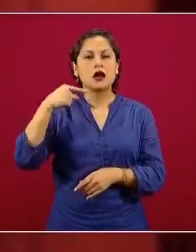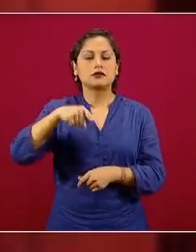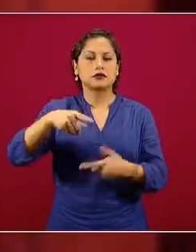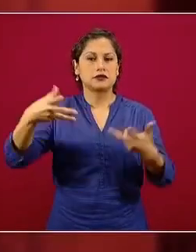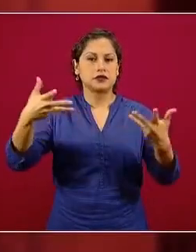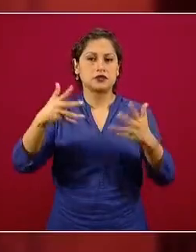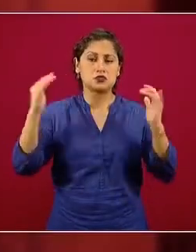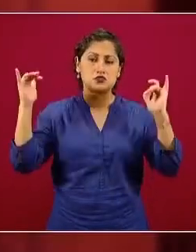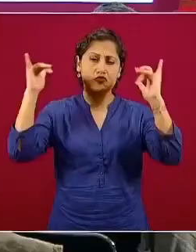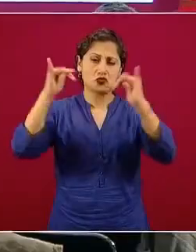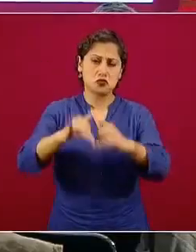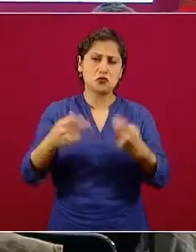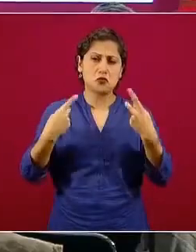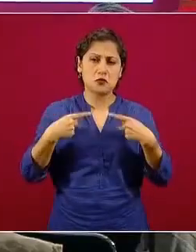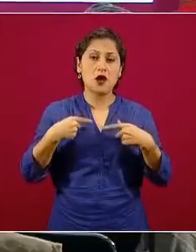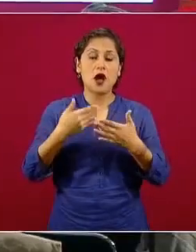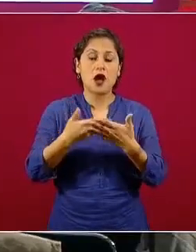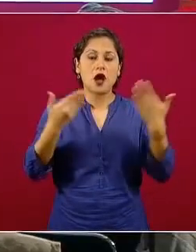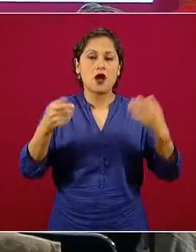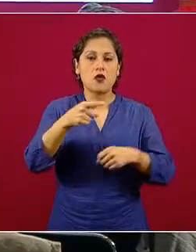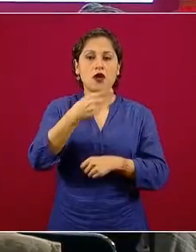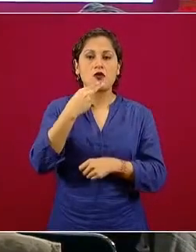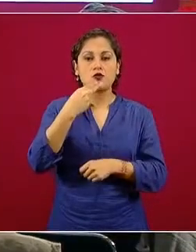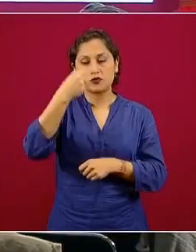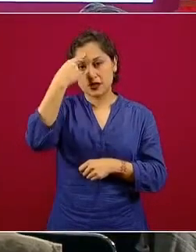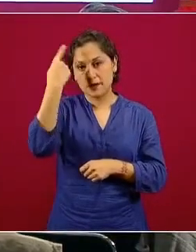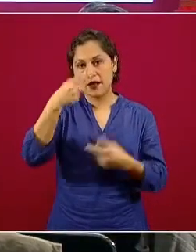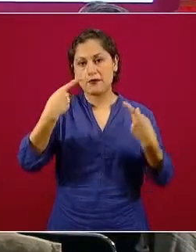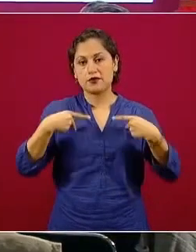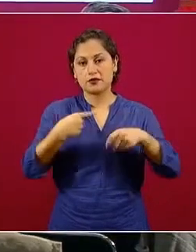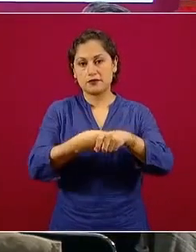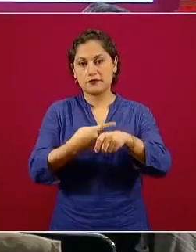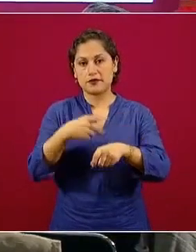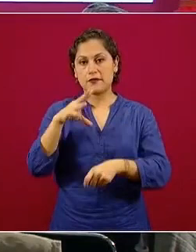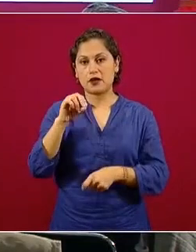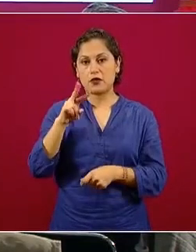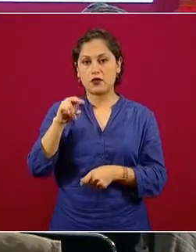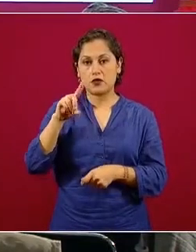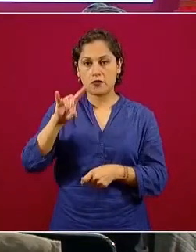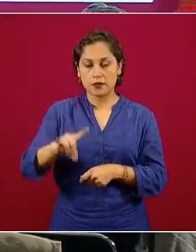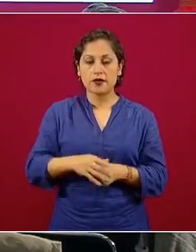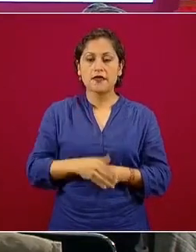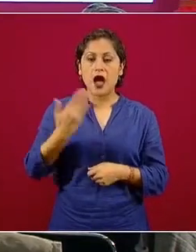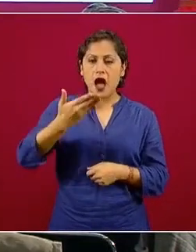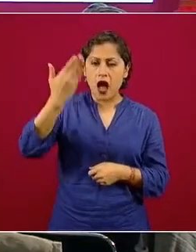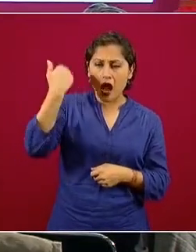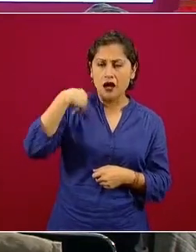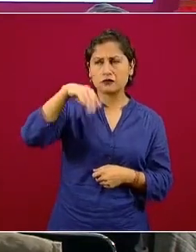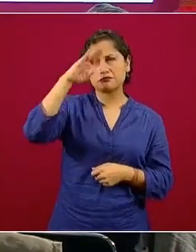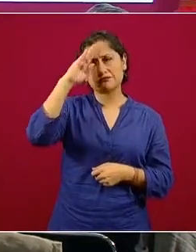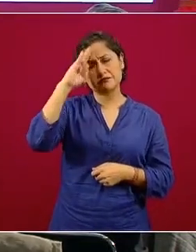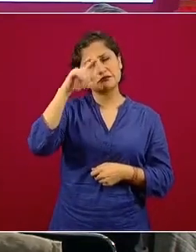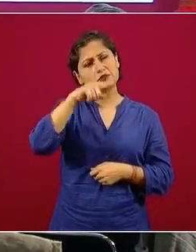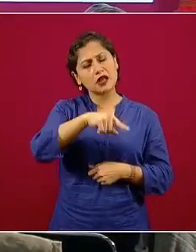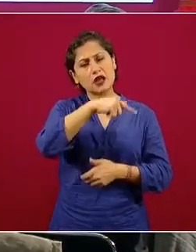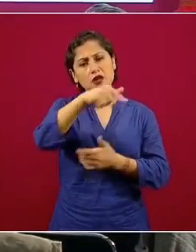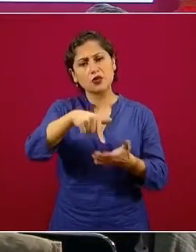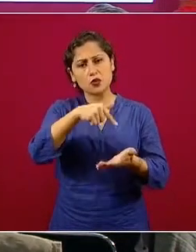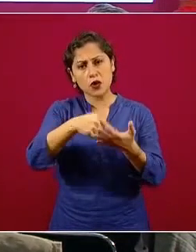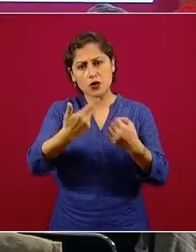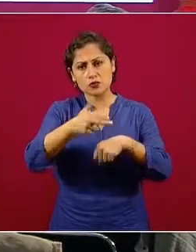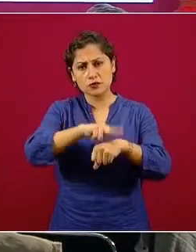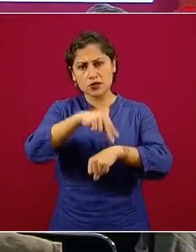para la atención de pacientes cobit se había pensado inicialmente que fuera de rehabilitación o para pacientes en etapas